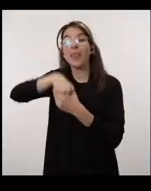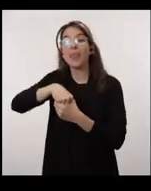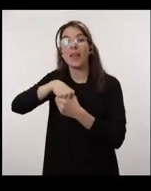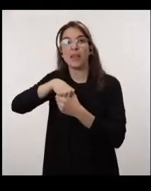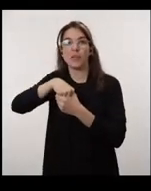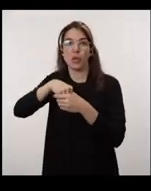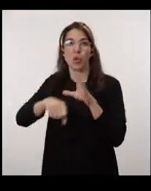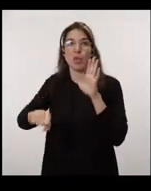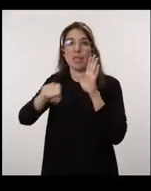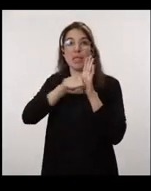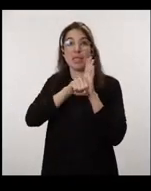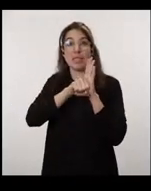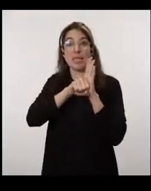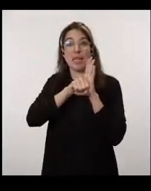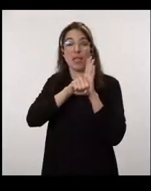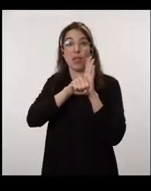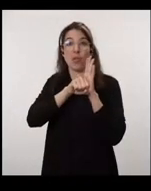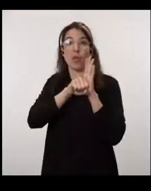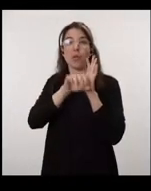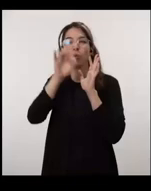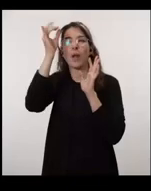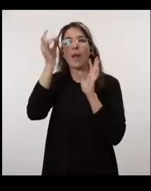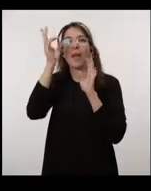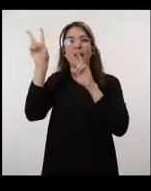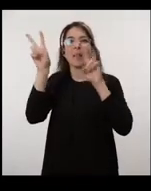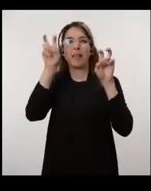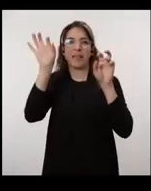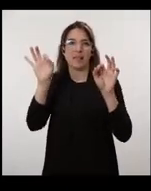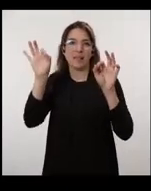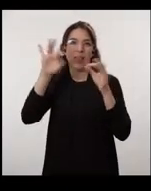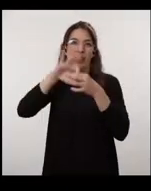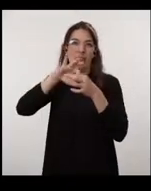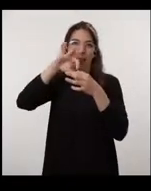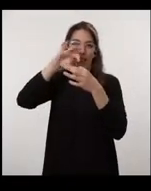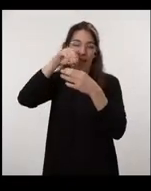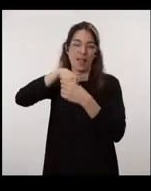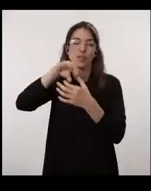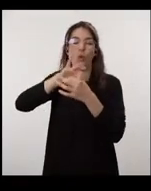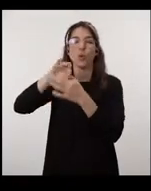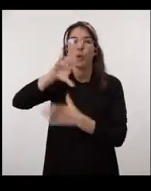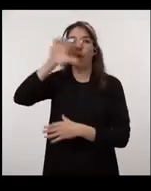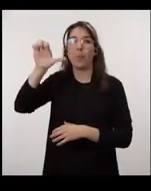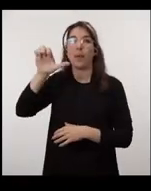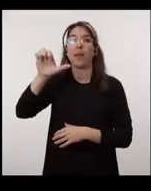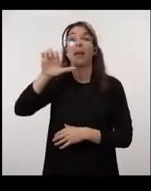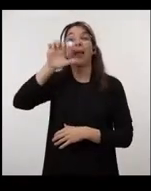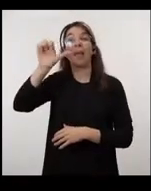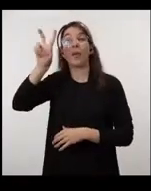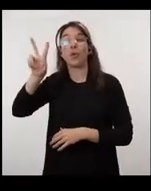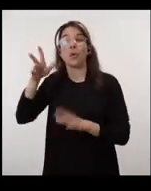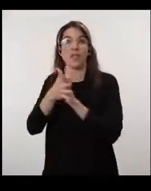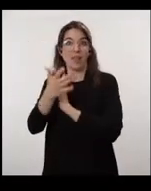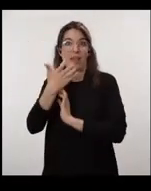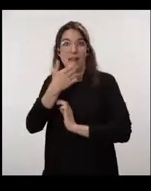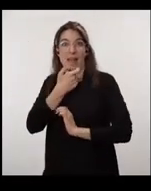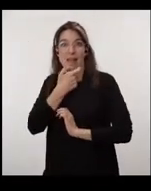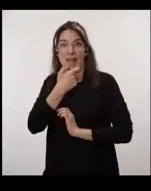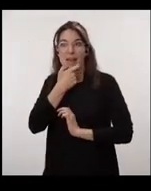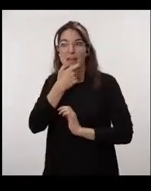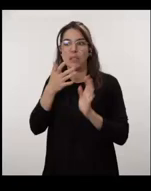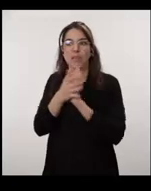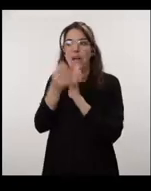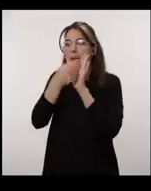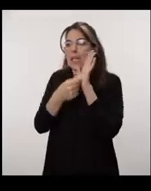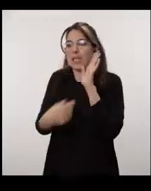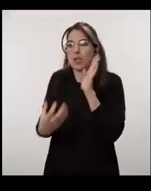sello firmando estos stories hechos que es una iniciativa de la unión europea y en inglés por lo tanto cumplía